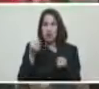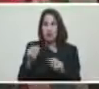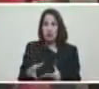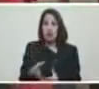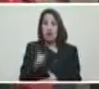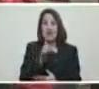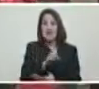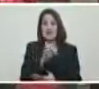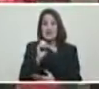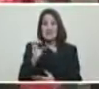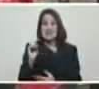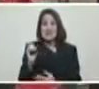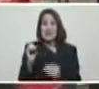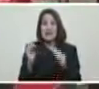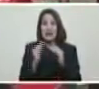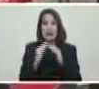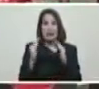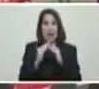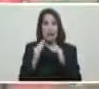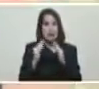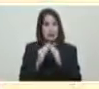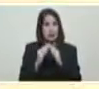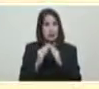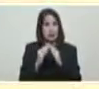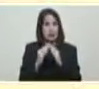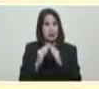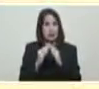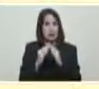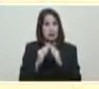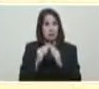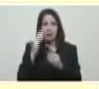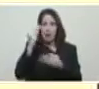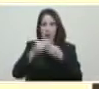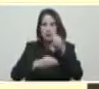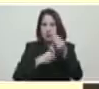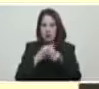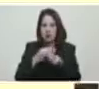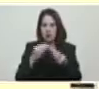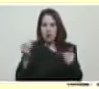100 apartamentos para cumplir con el hito